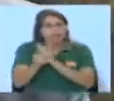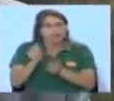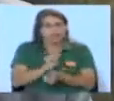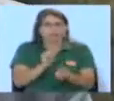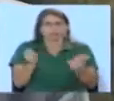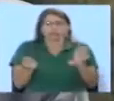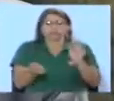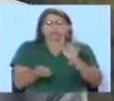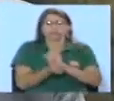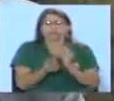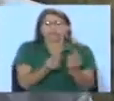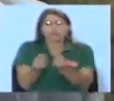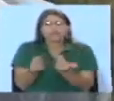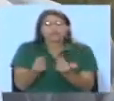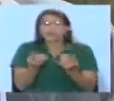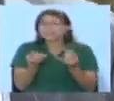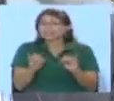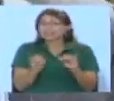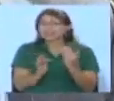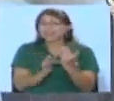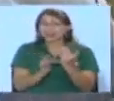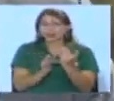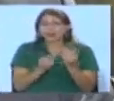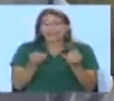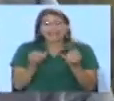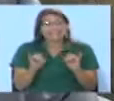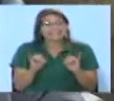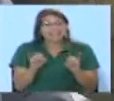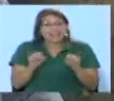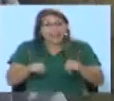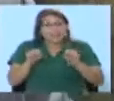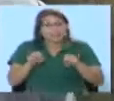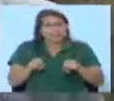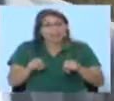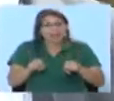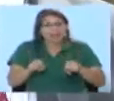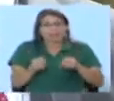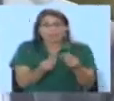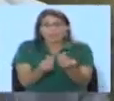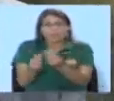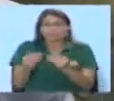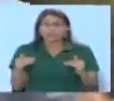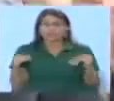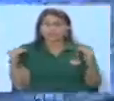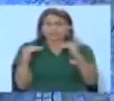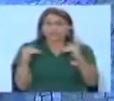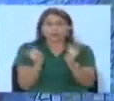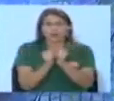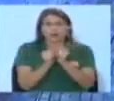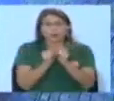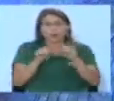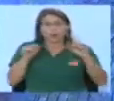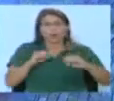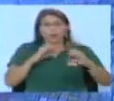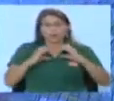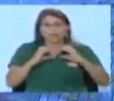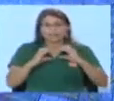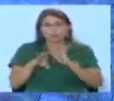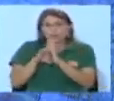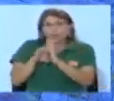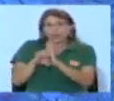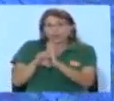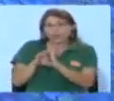Sin tecnología, sin capacidad de producir simétricamente con comunicaciones, por ejemplo, hoy Alonso ponía el ejemplo de